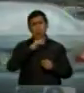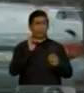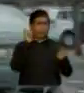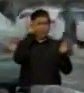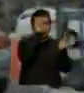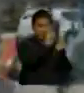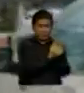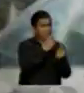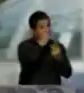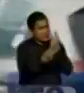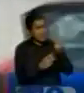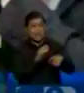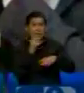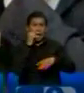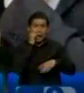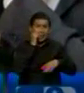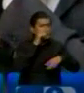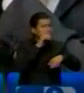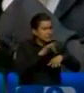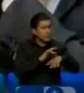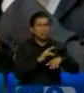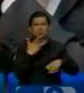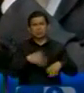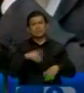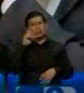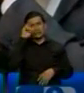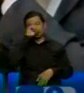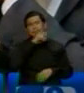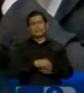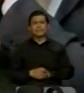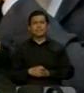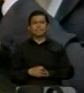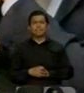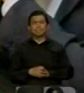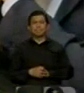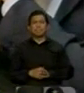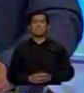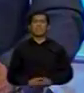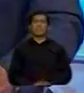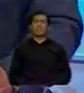realizar inspecciones. En Guayaquil, Carlos Acoto, 24 horas.